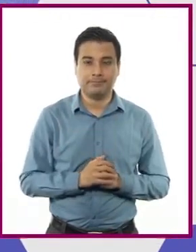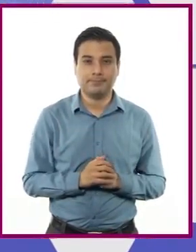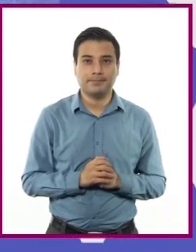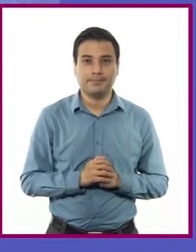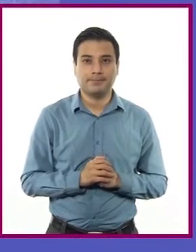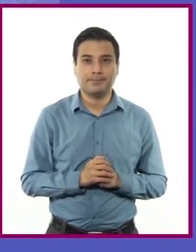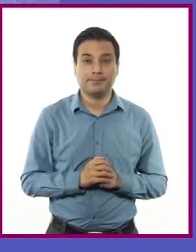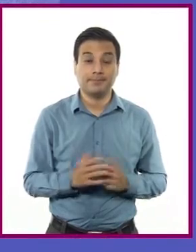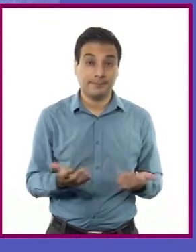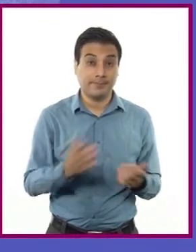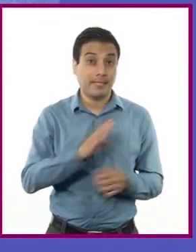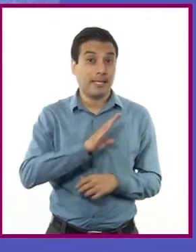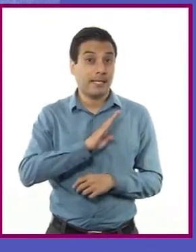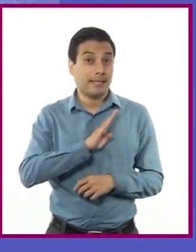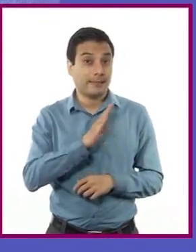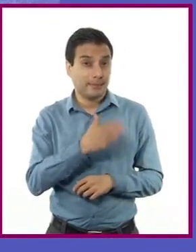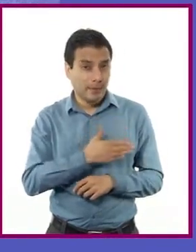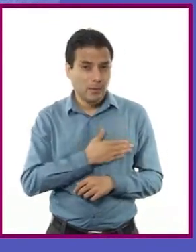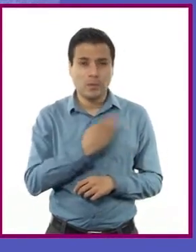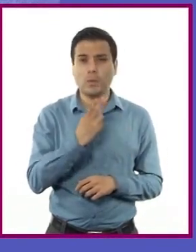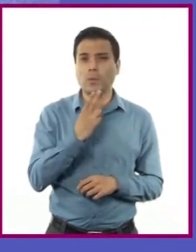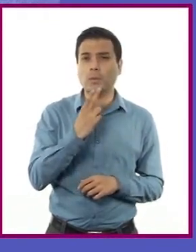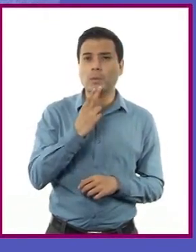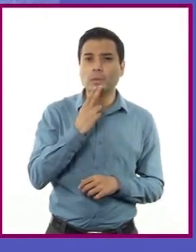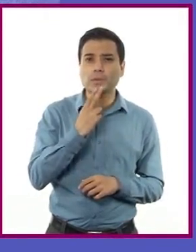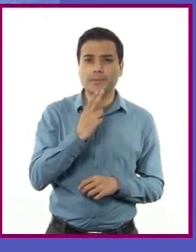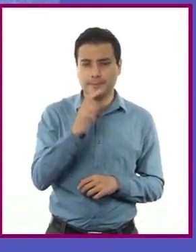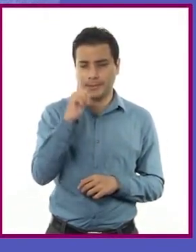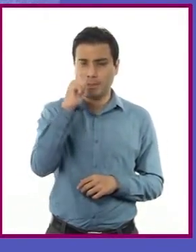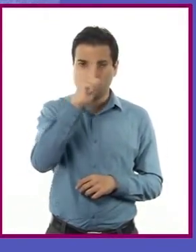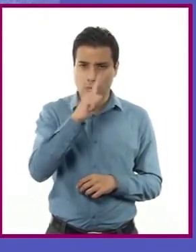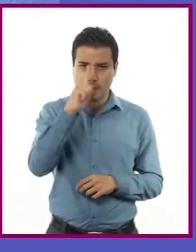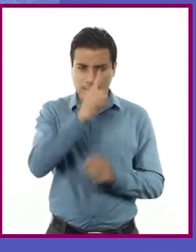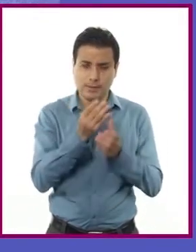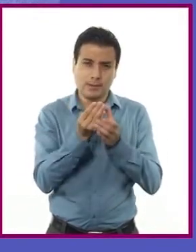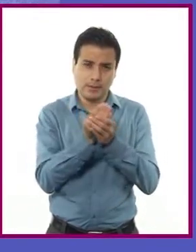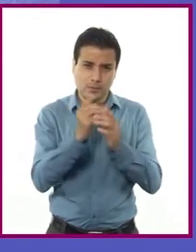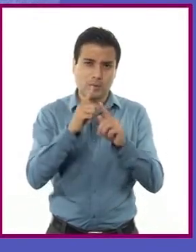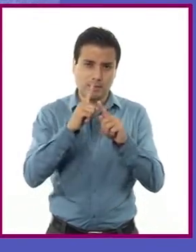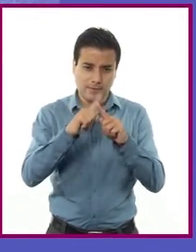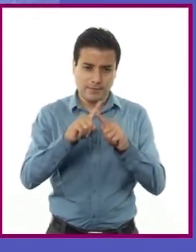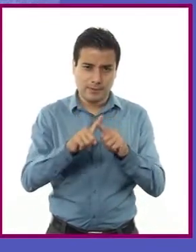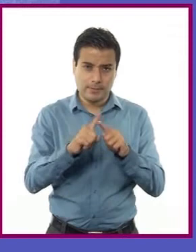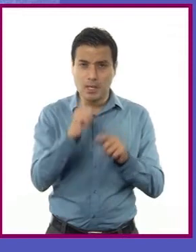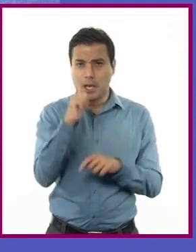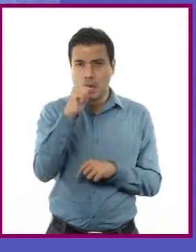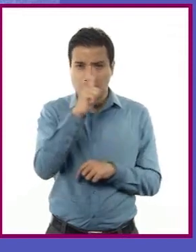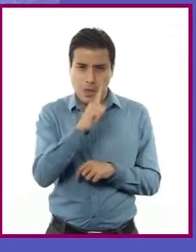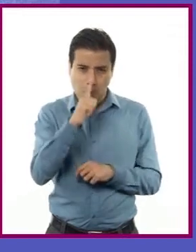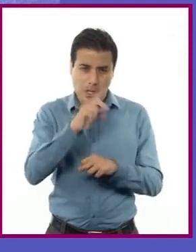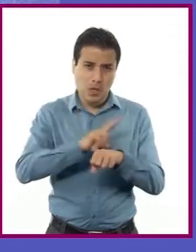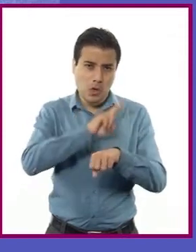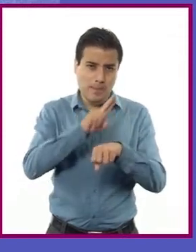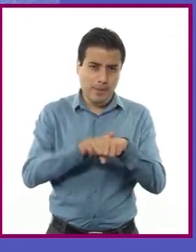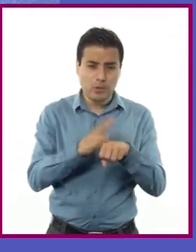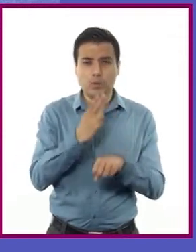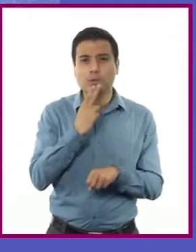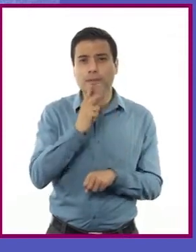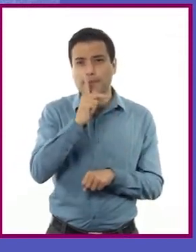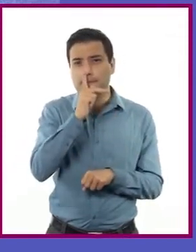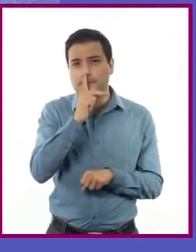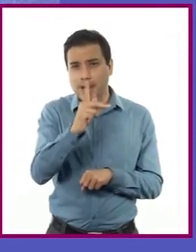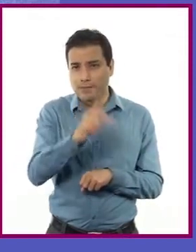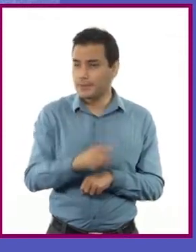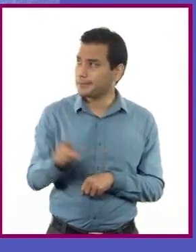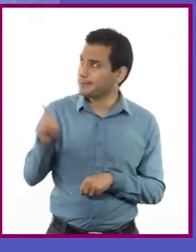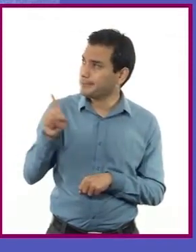En el español hacemos uso de distintas formas de lenguaje. En el lenguaje coloquial podemos emplear palabras como órale o